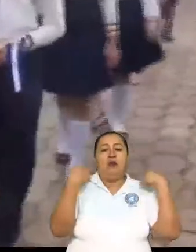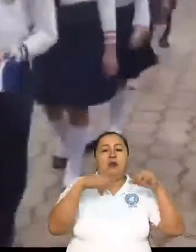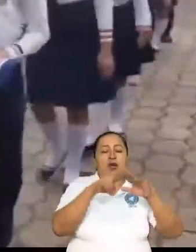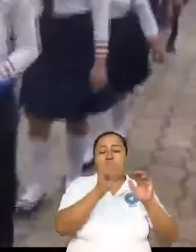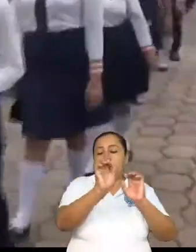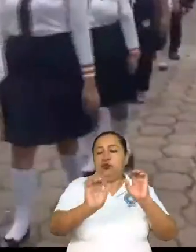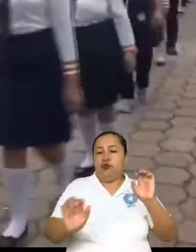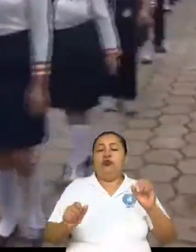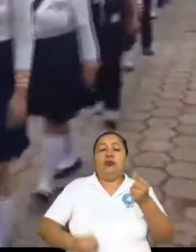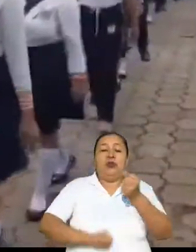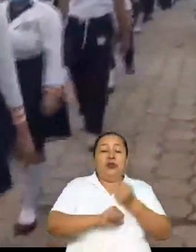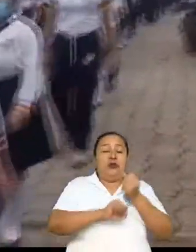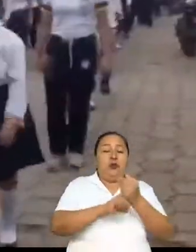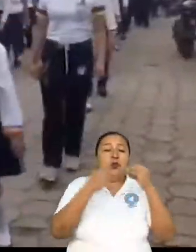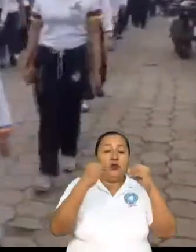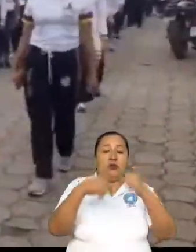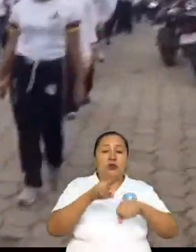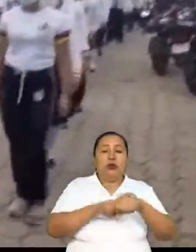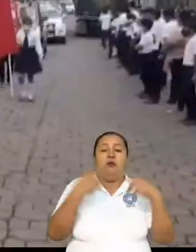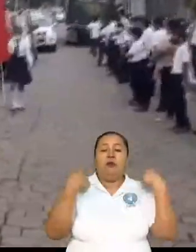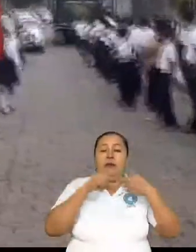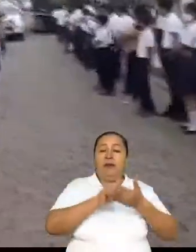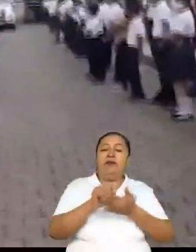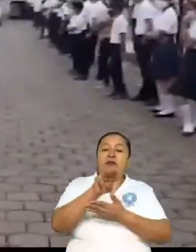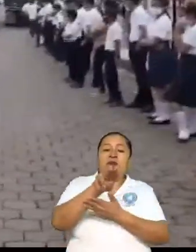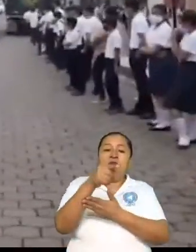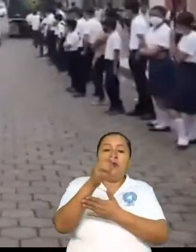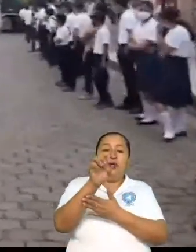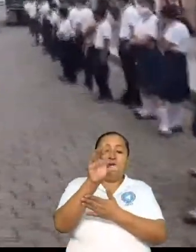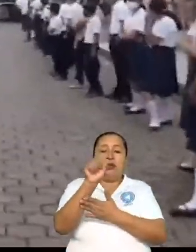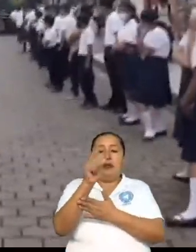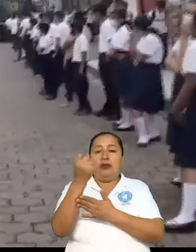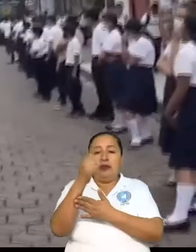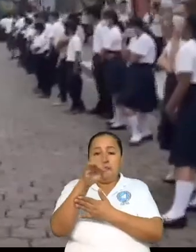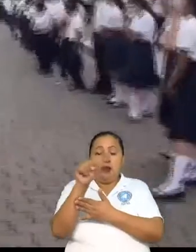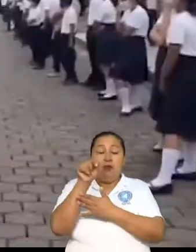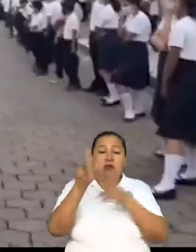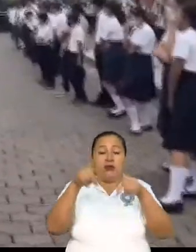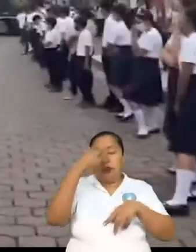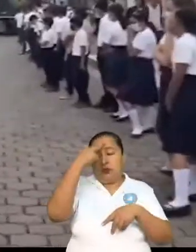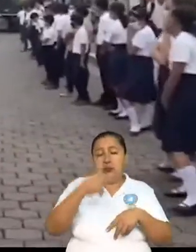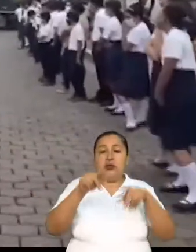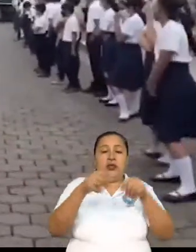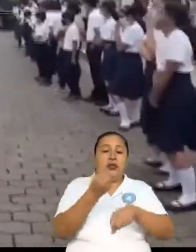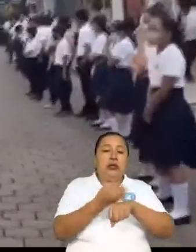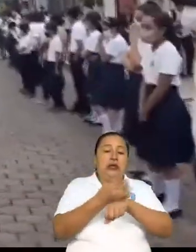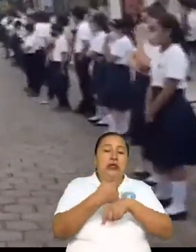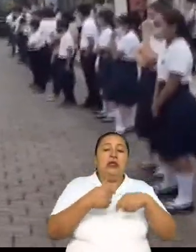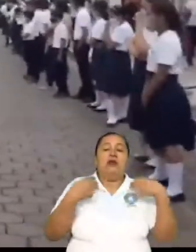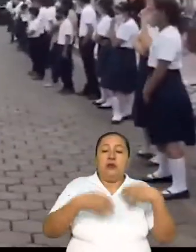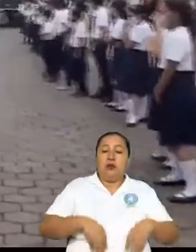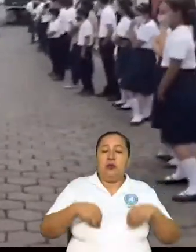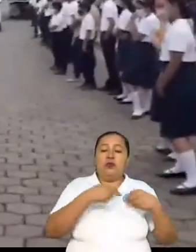de la educación nacional, maestro Miguel de Castilla. Junto a los actos conmemorativos, las autoridades edilicias de Juigalpa han